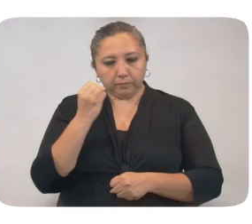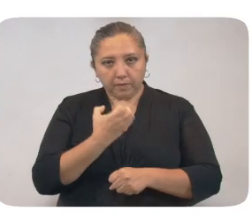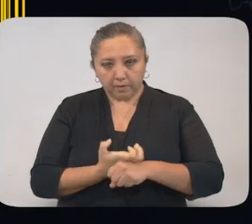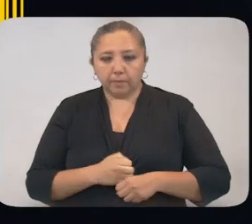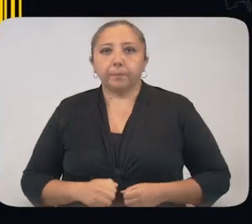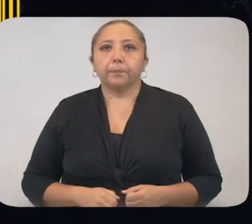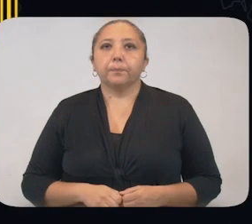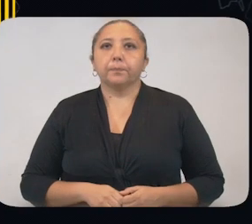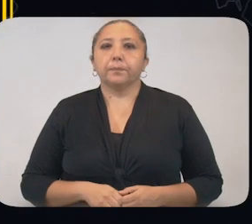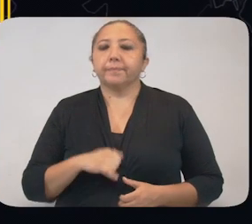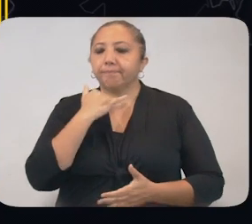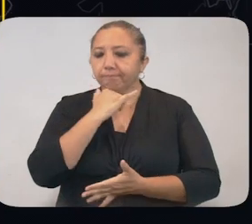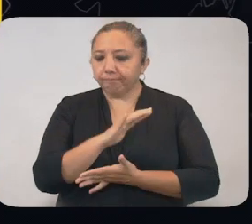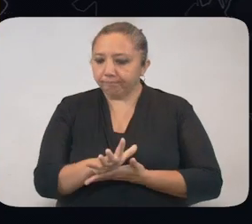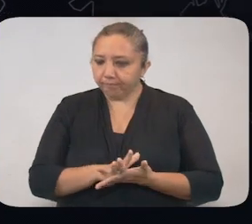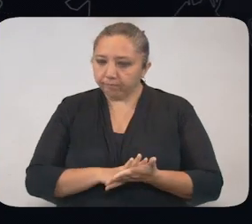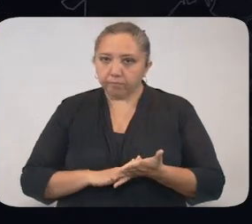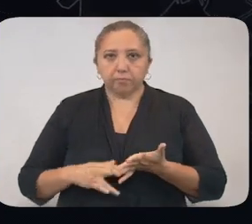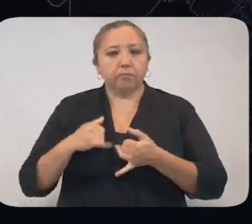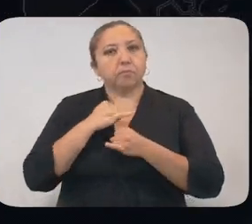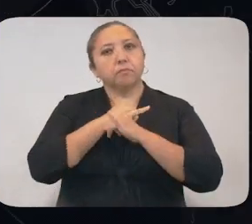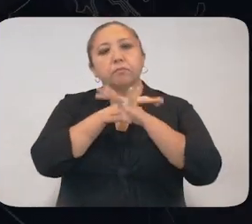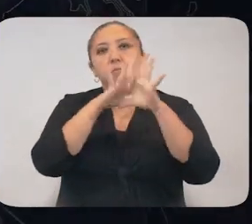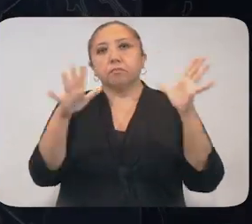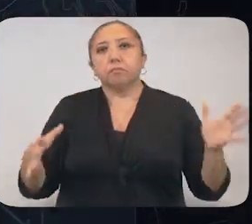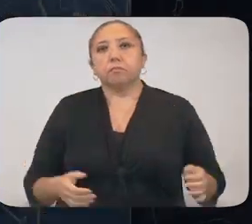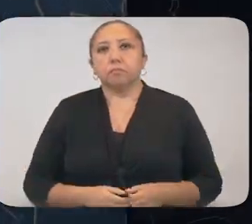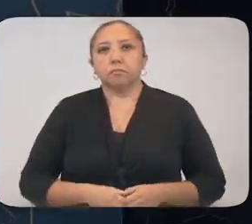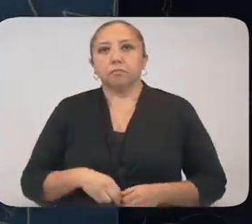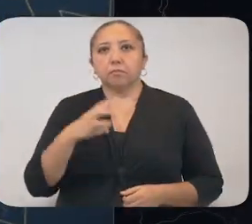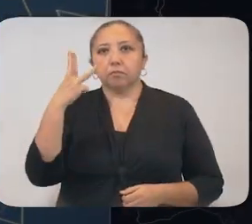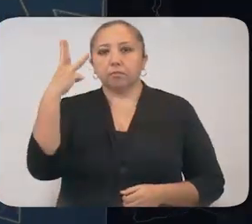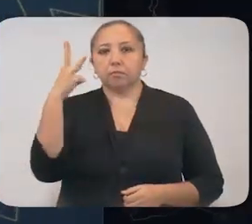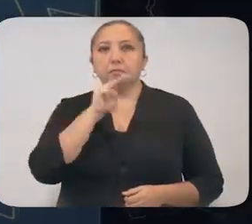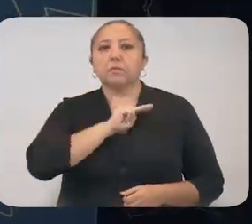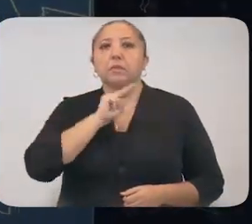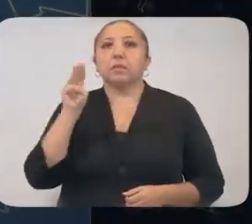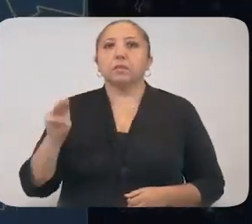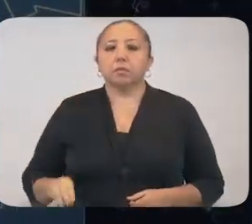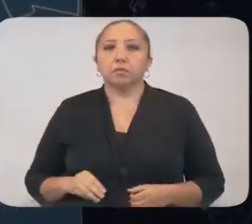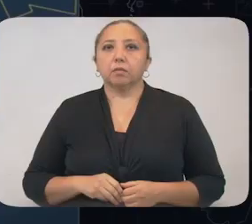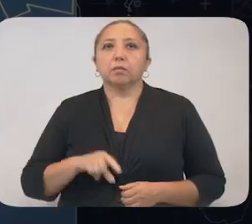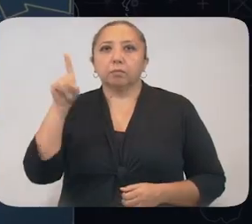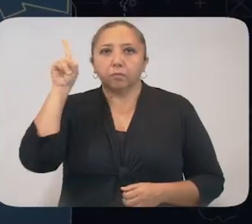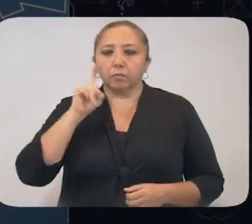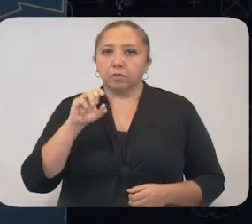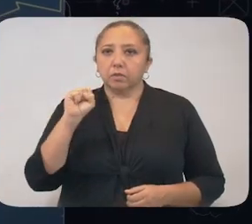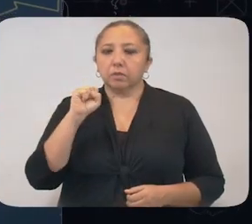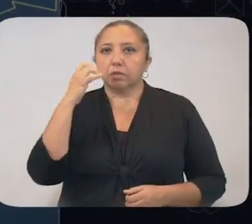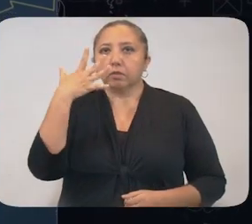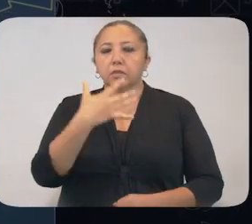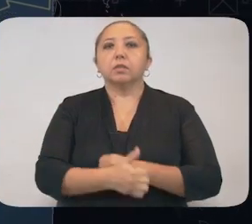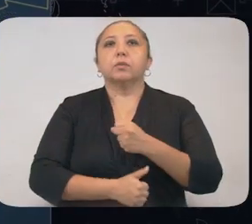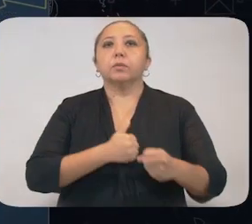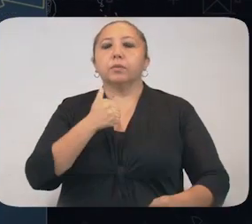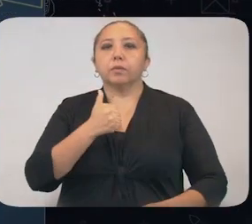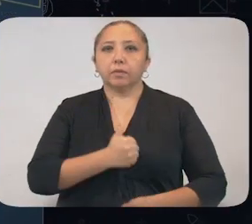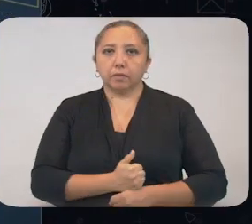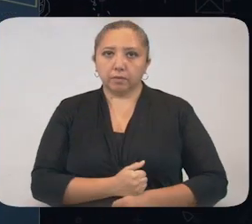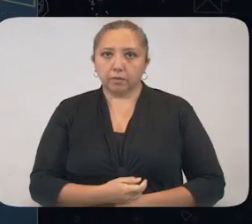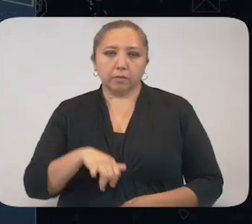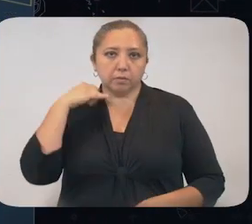estado lamentablemente en este parte médico informamos de tres fallecimientos mujer de 65 años de edad